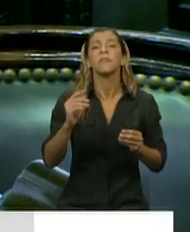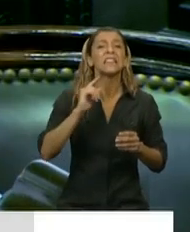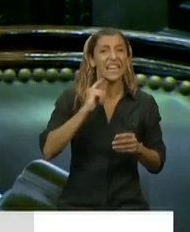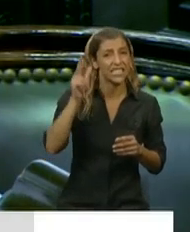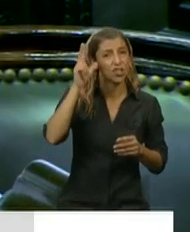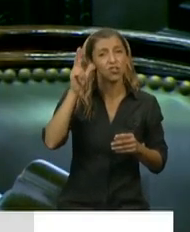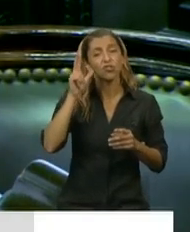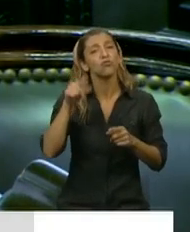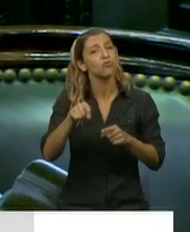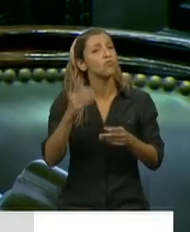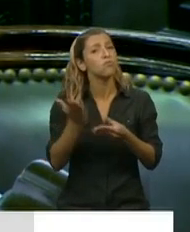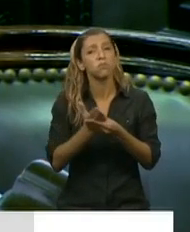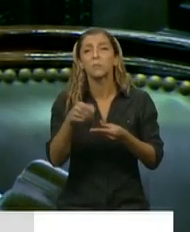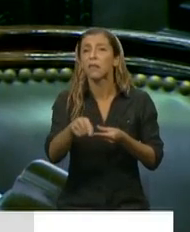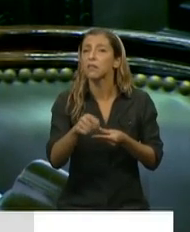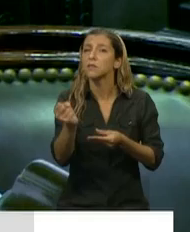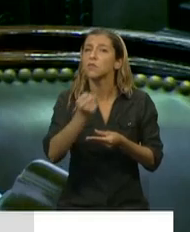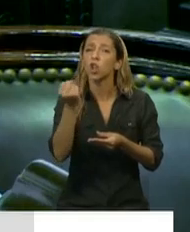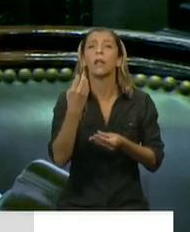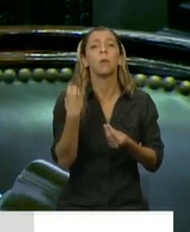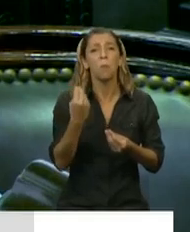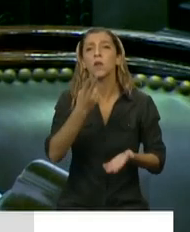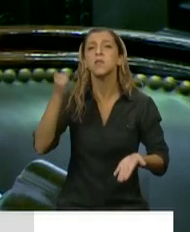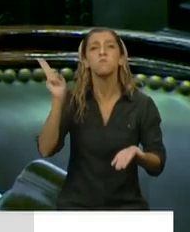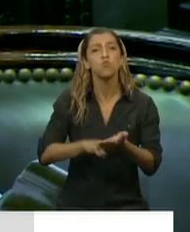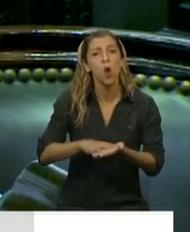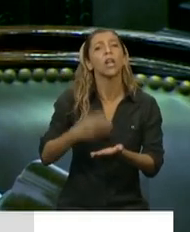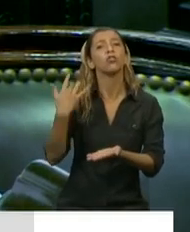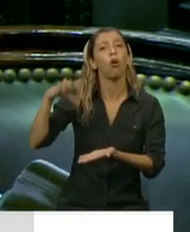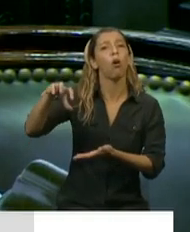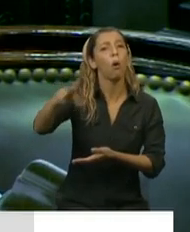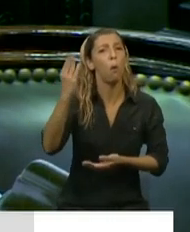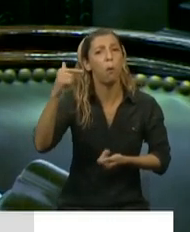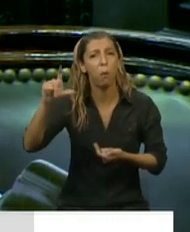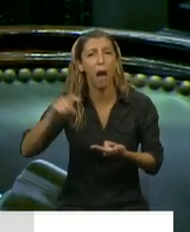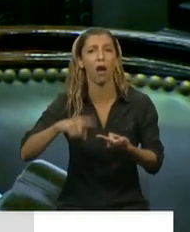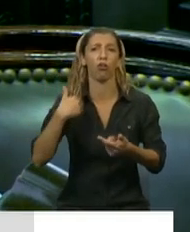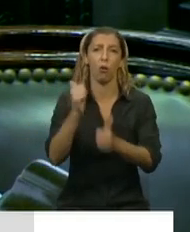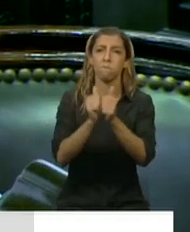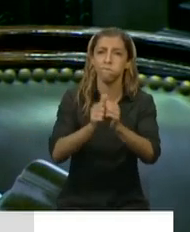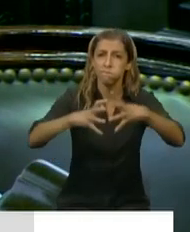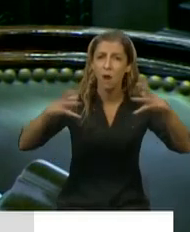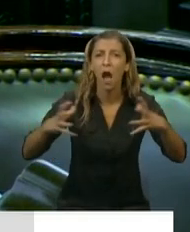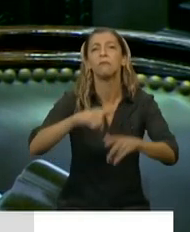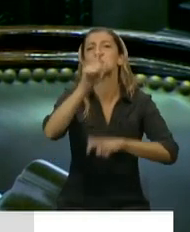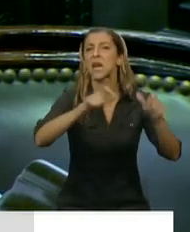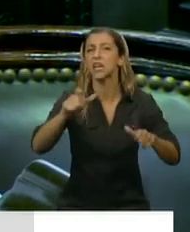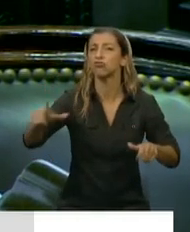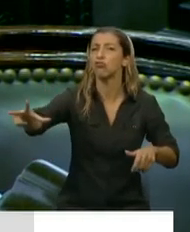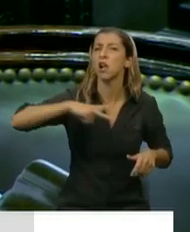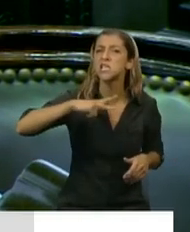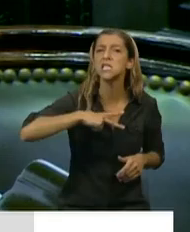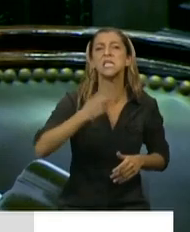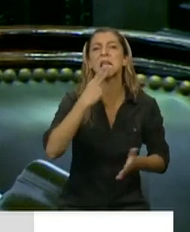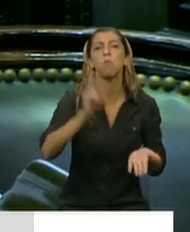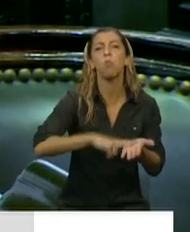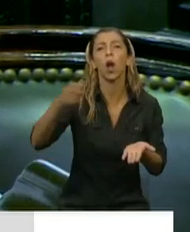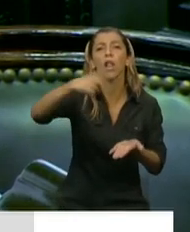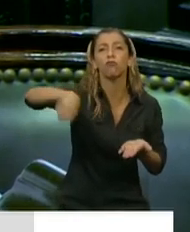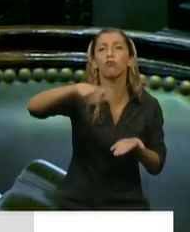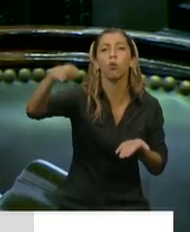principales problemas que hoy atraviesa la clase trabajadora y el pueblo. Diputado del Caño, va a ir redondeando. Sí, presidente. Entonces, yo quiero